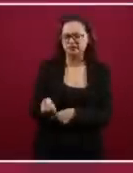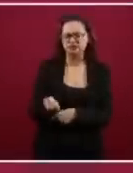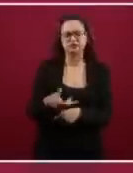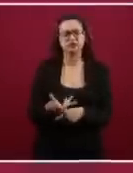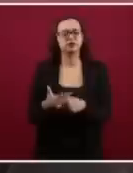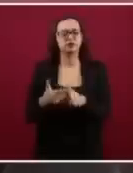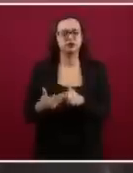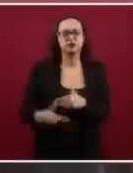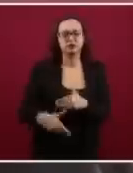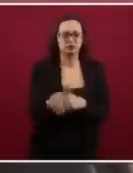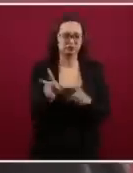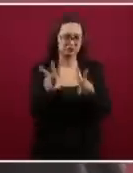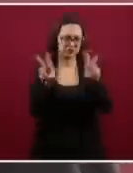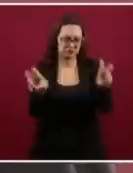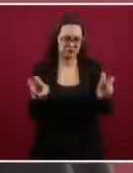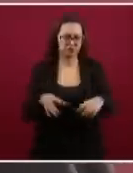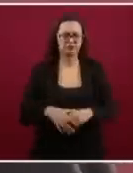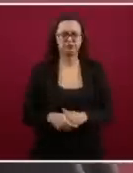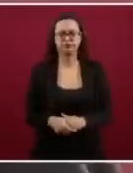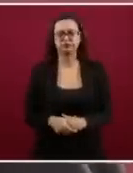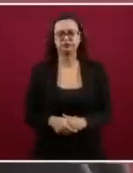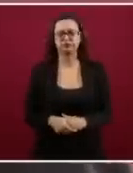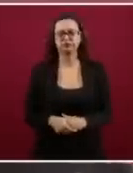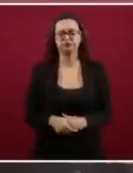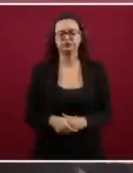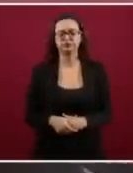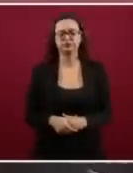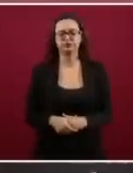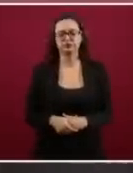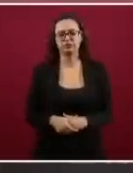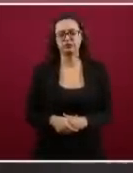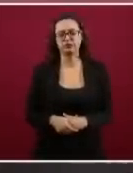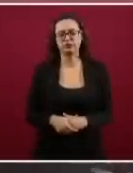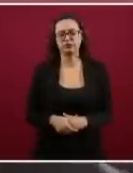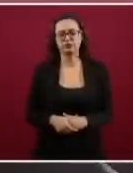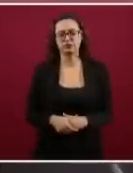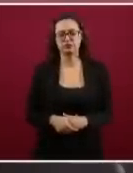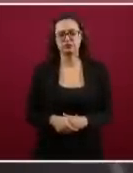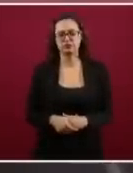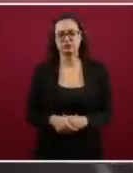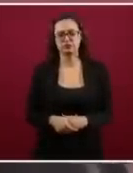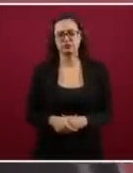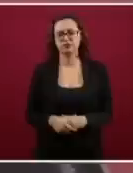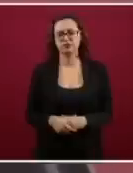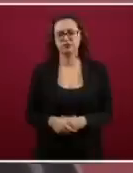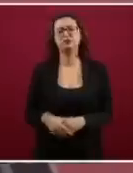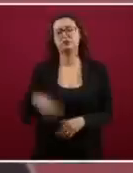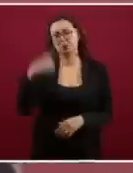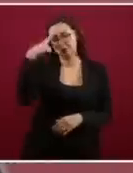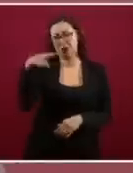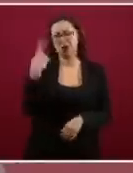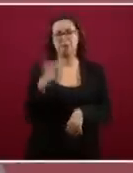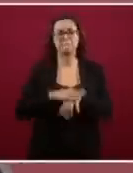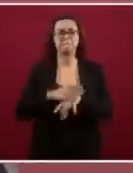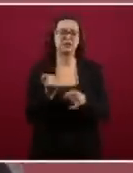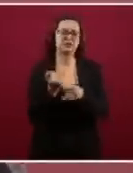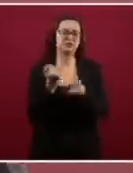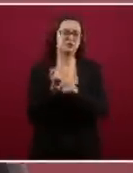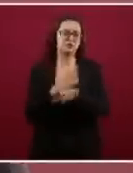en esta materia, para que tengamos una información